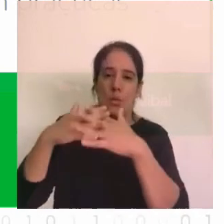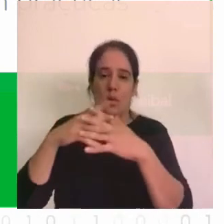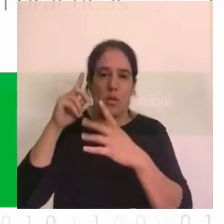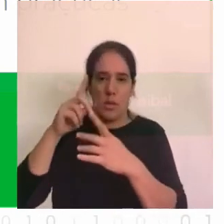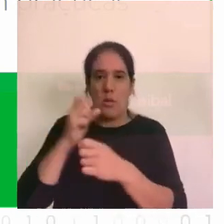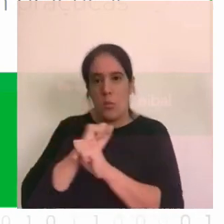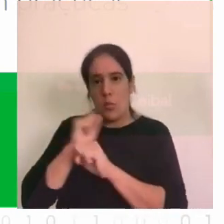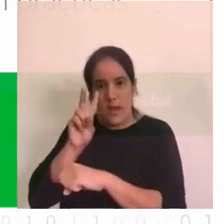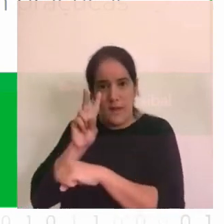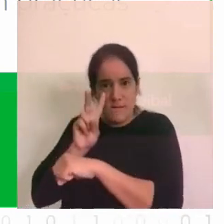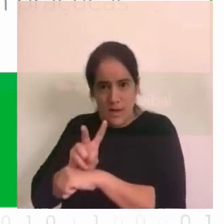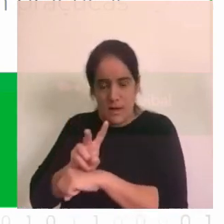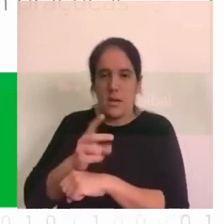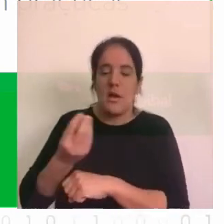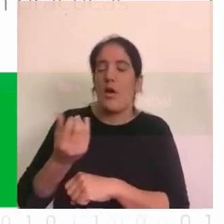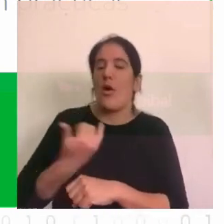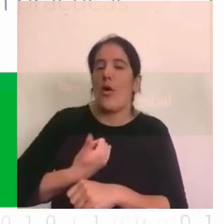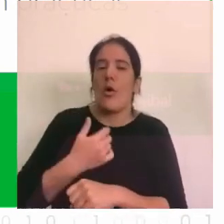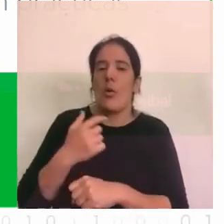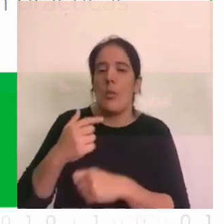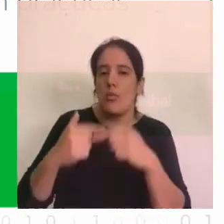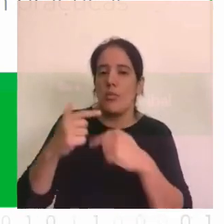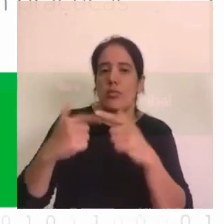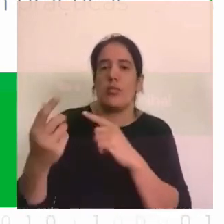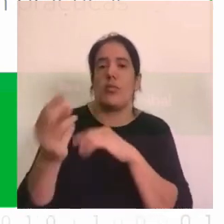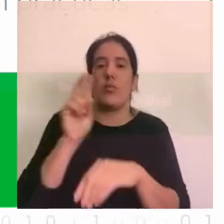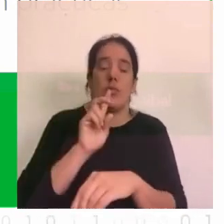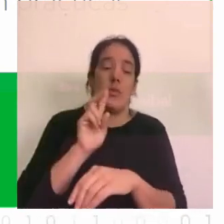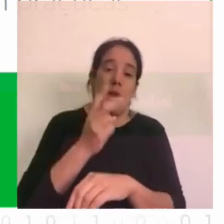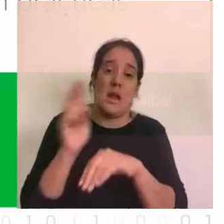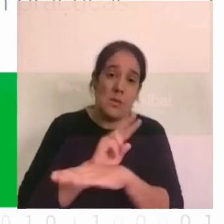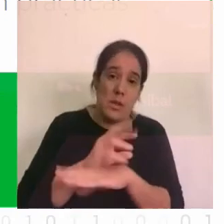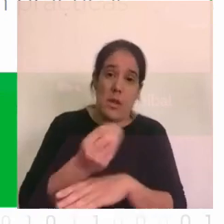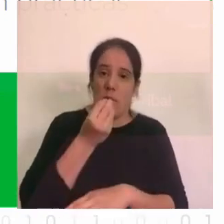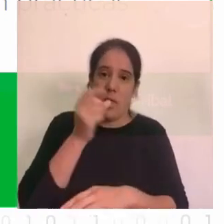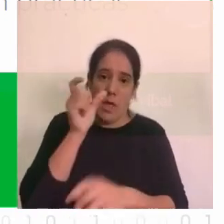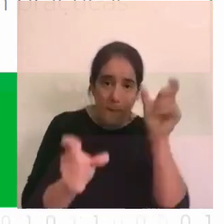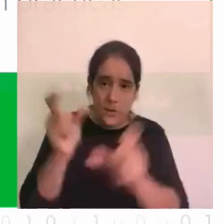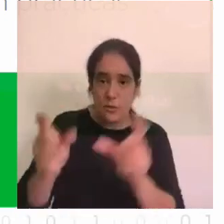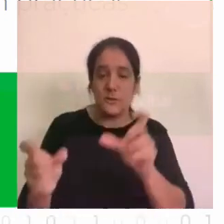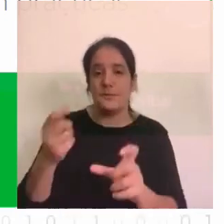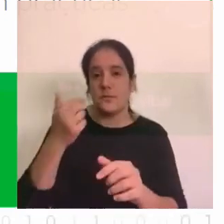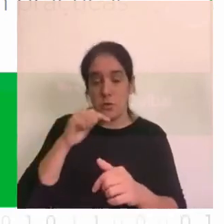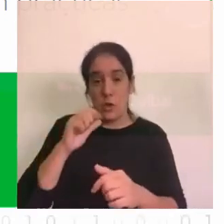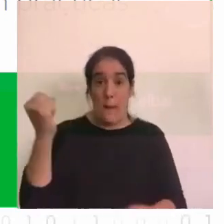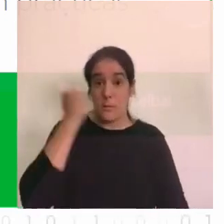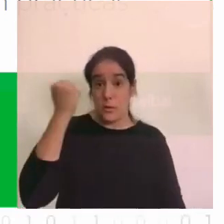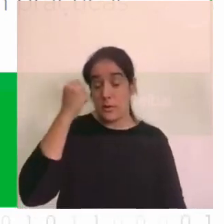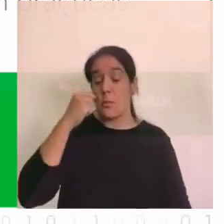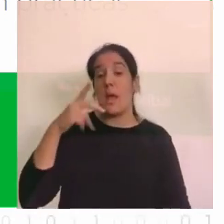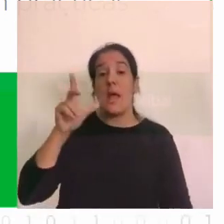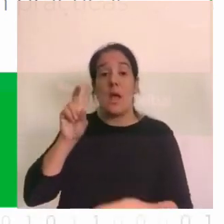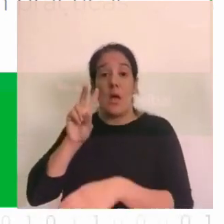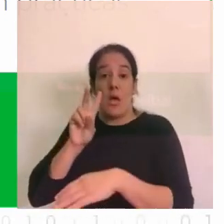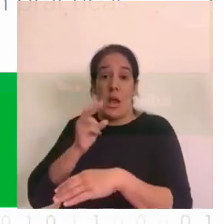a comentar ahora. Básicamente, la inseguridad alimentaria puede afectar el desarrollo de los niños por dos canales. El primero, que es el más obvio, es el canal